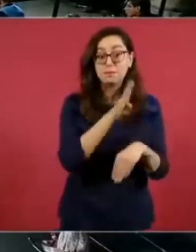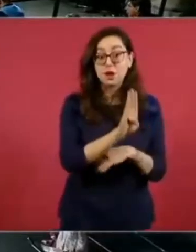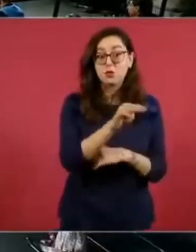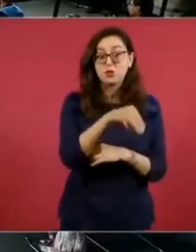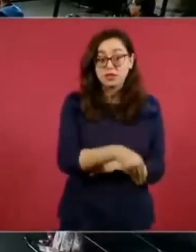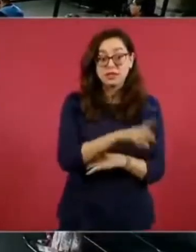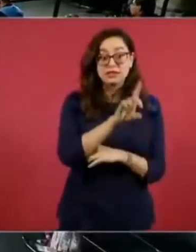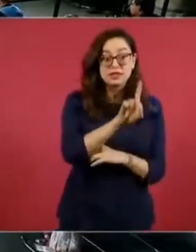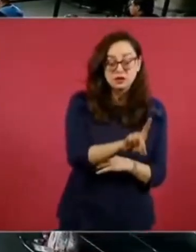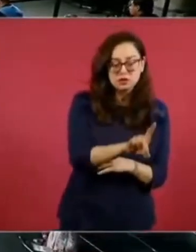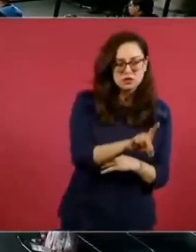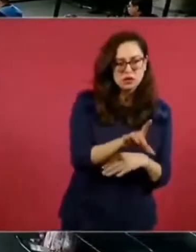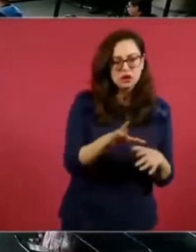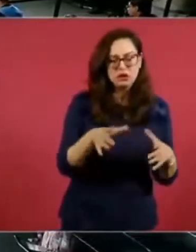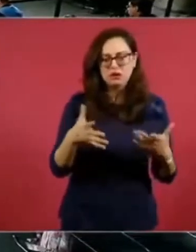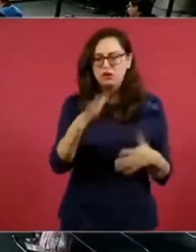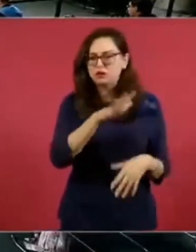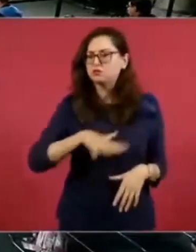desigualdad